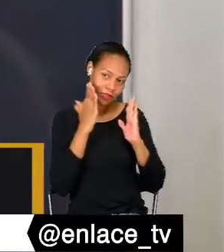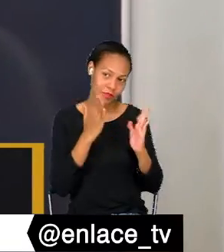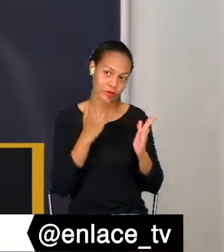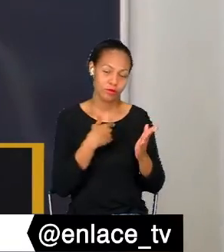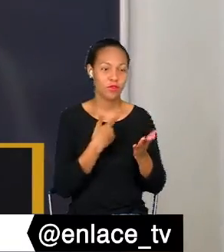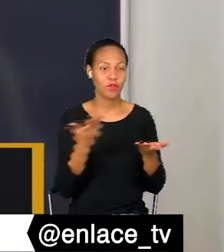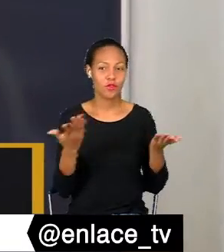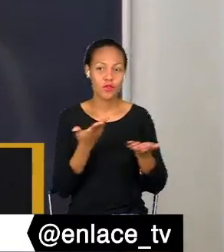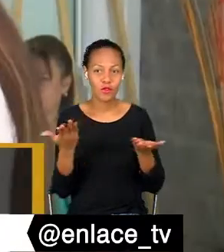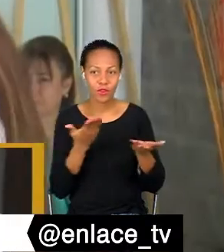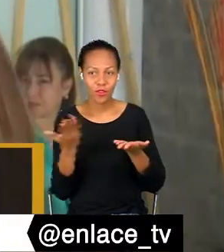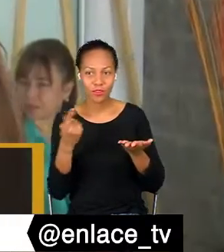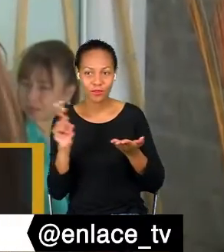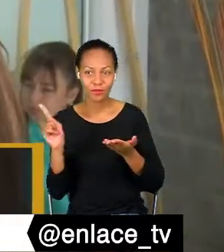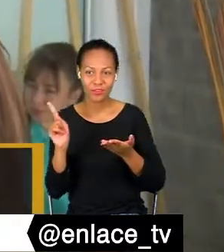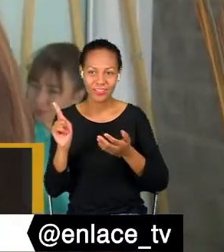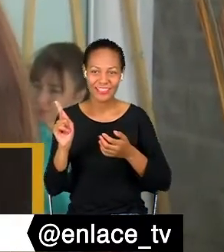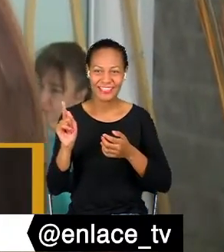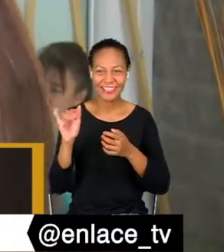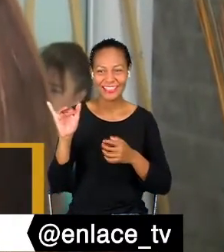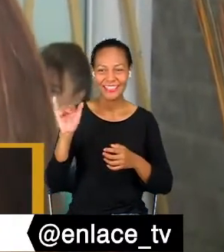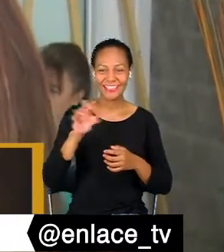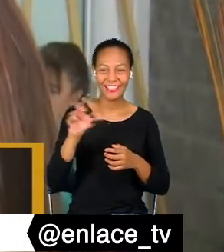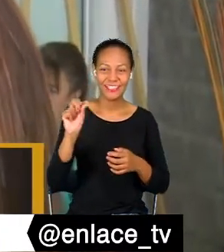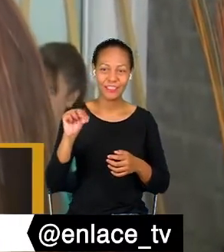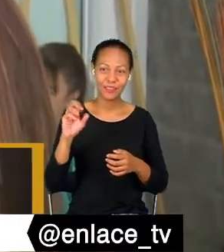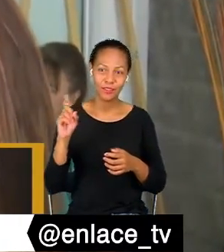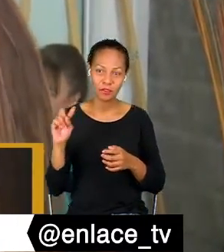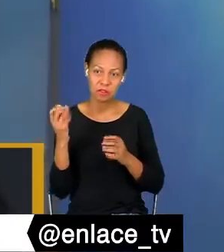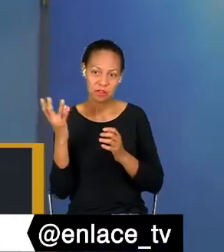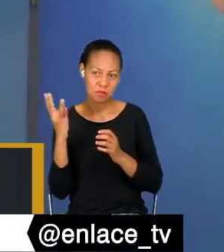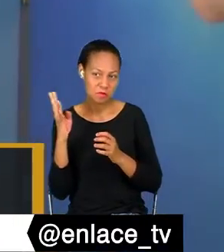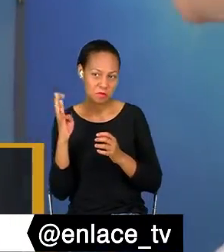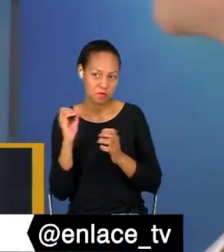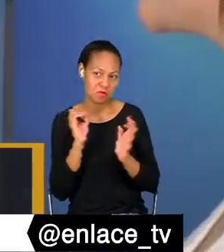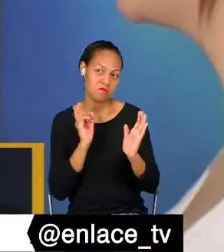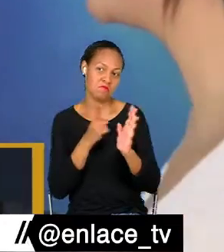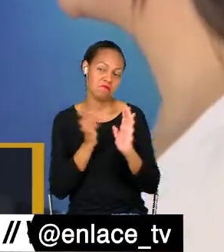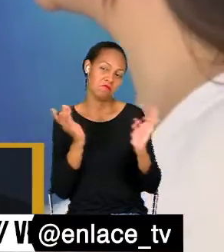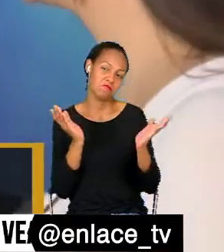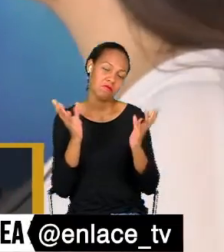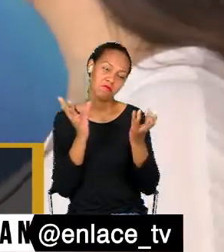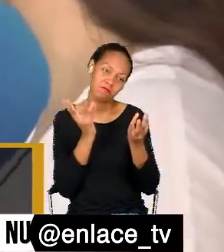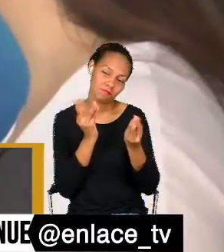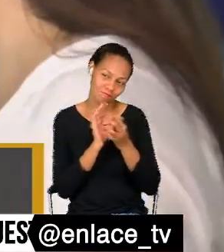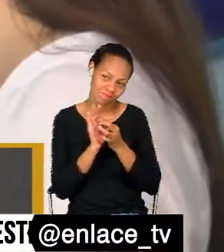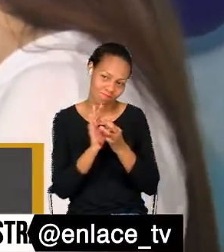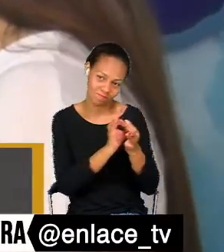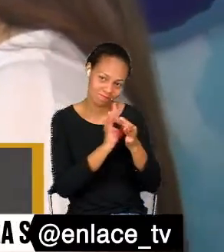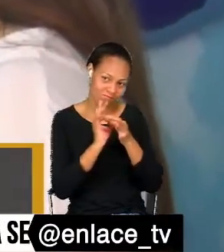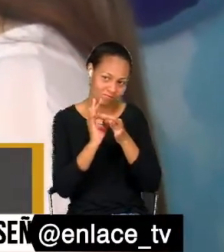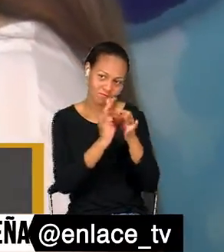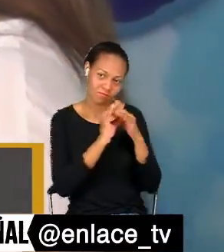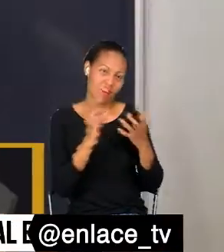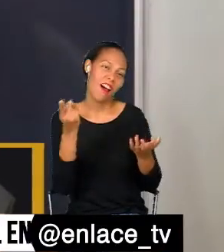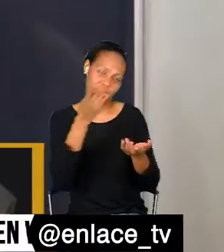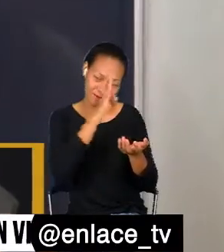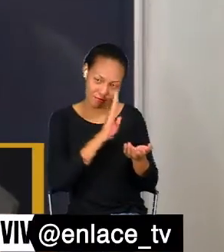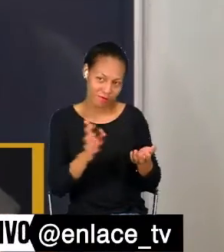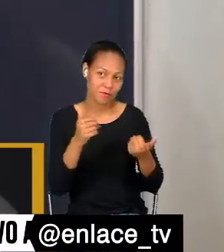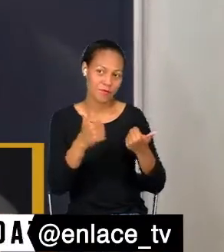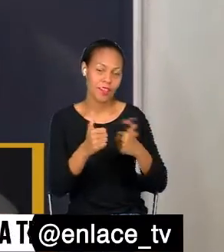Llanos y con mi esposo pues estuvimos allá viviendo nuestro matrimonio, nuestra luna de miel, gracias a Dios que me dio la oportunidad de volver